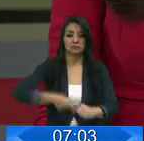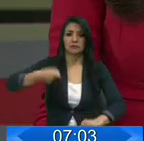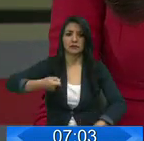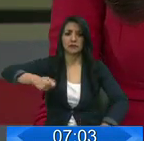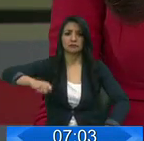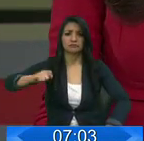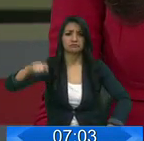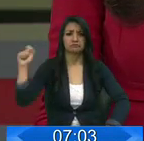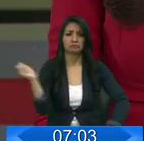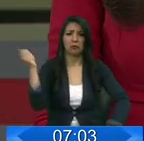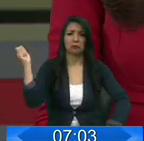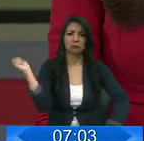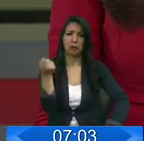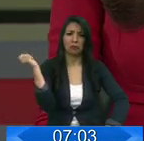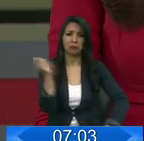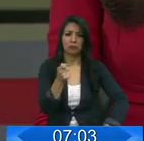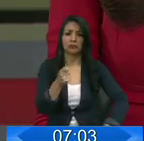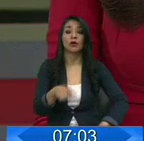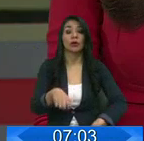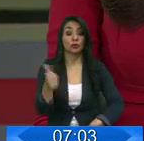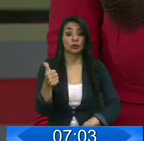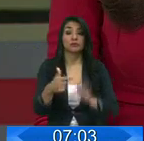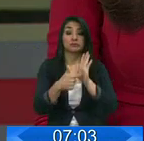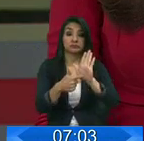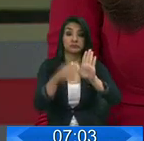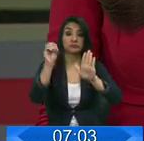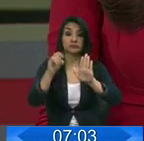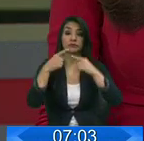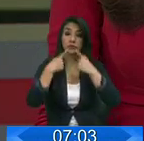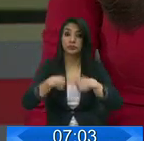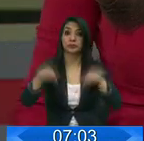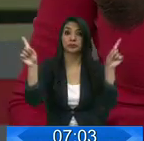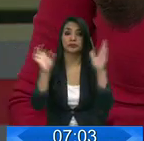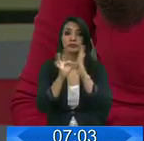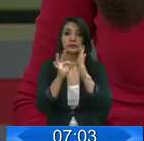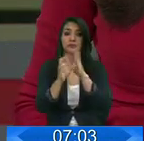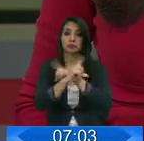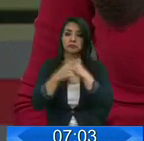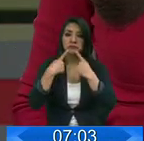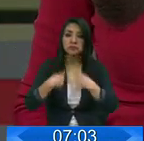unidad para agredir al otro. El hecho se viralizó en redes sociales.